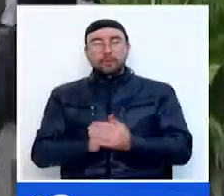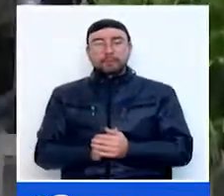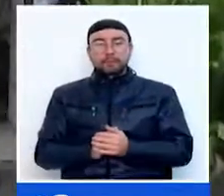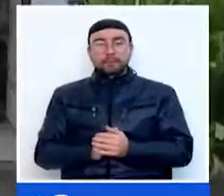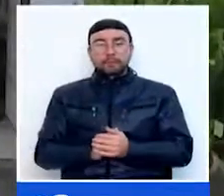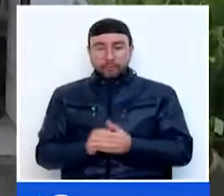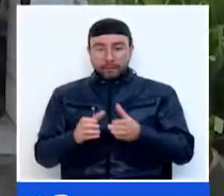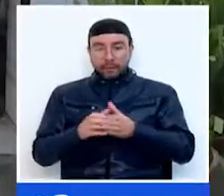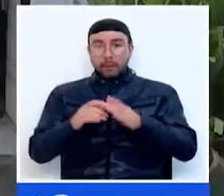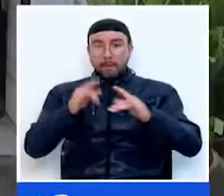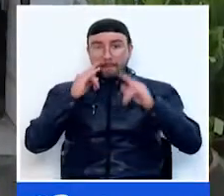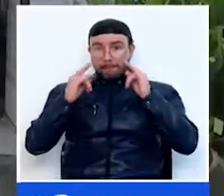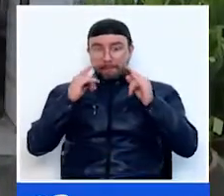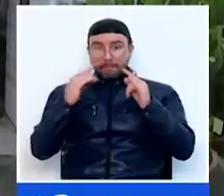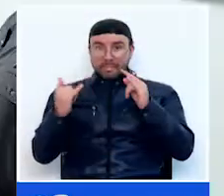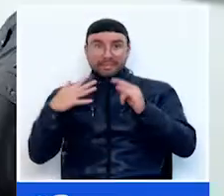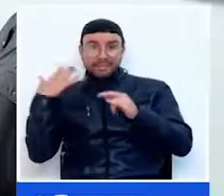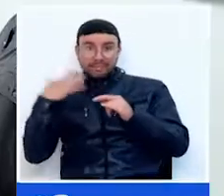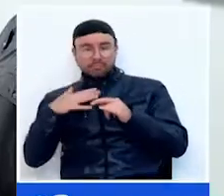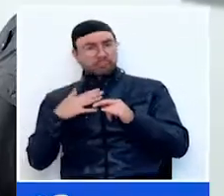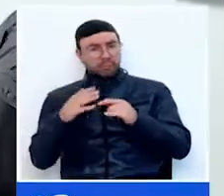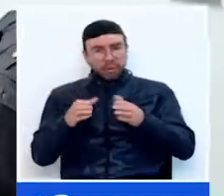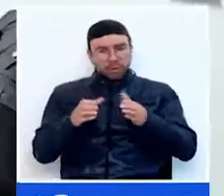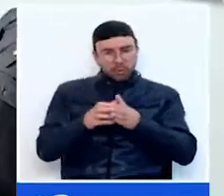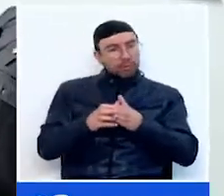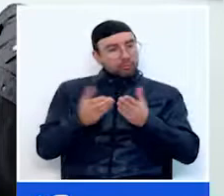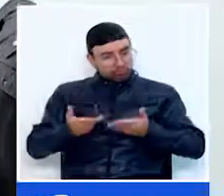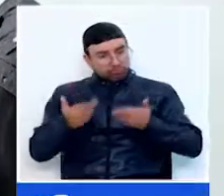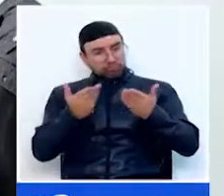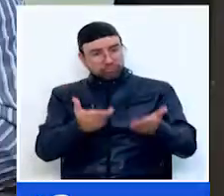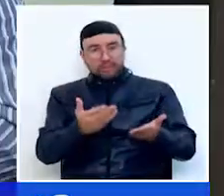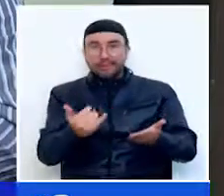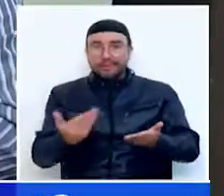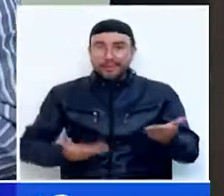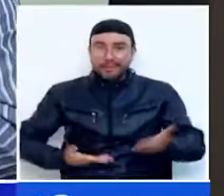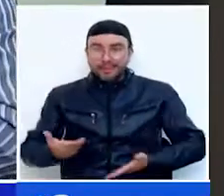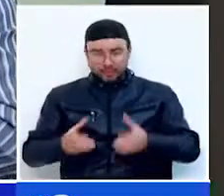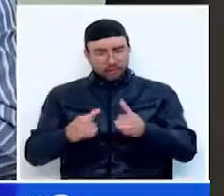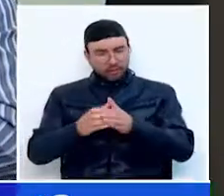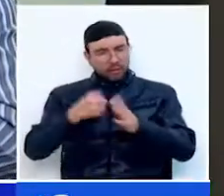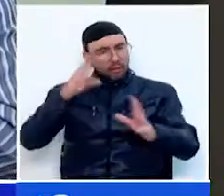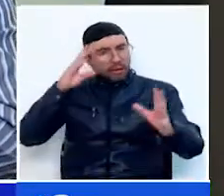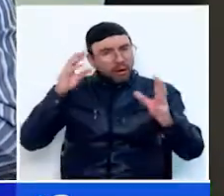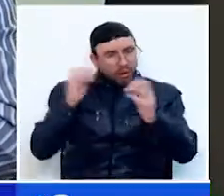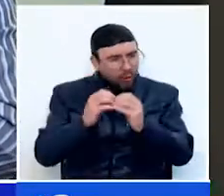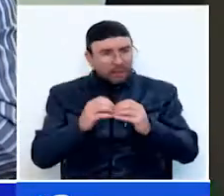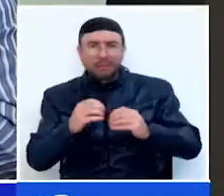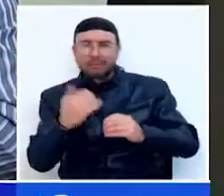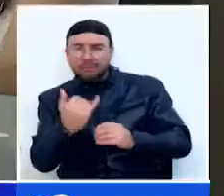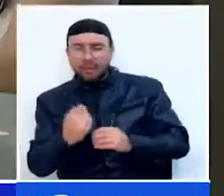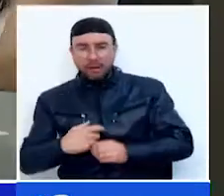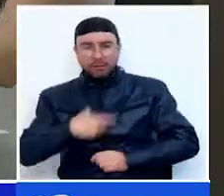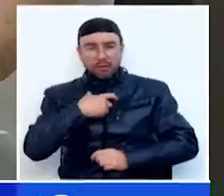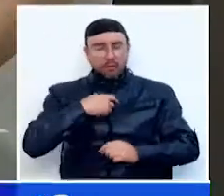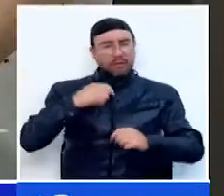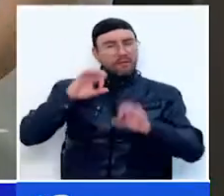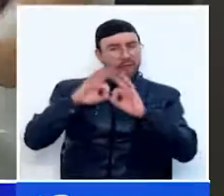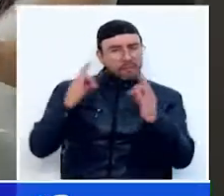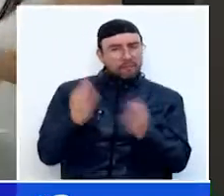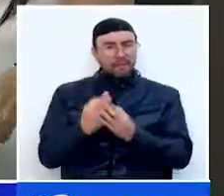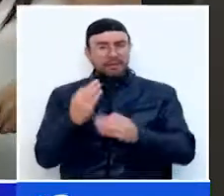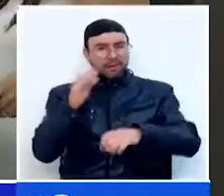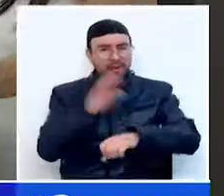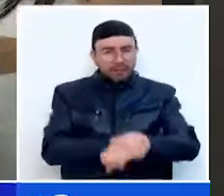La Personería Municipal de Armenia cuenta con un servicio esencial a la comunidad, como lo es el centro de conciliación para casos de civil, familia, penal y